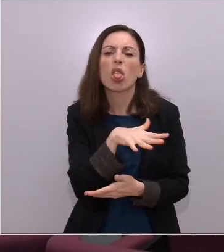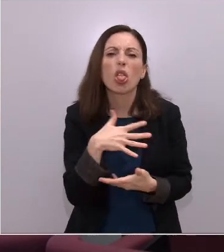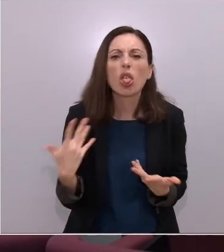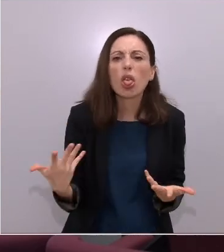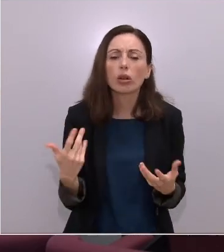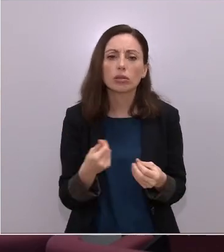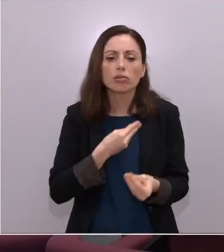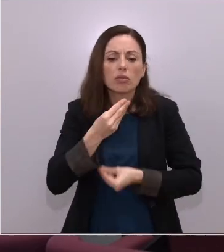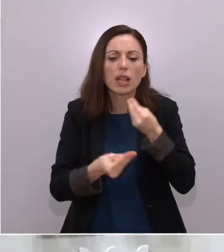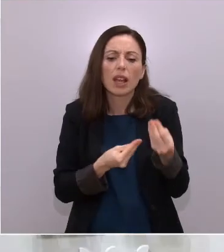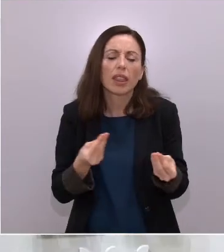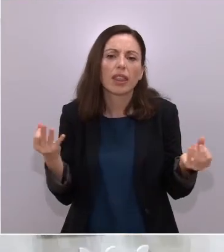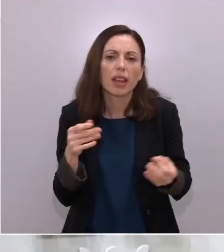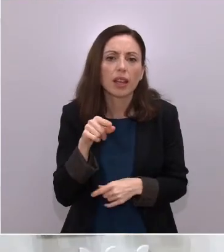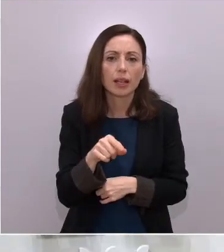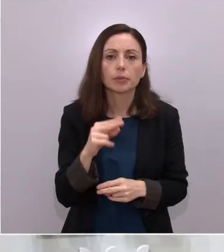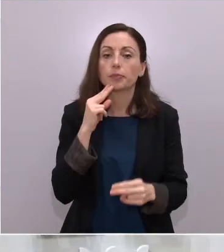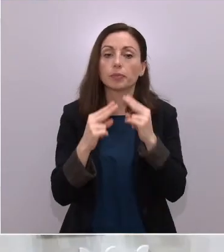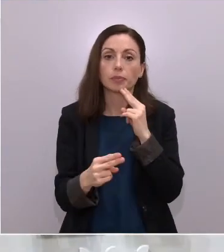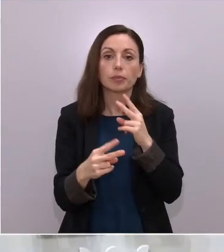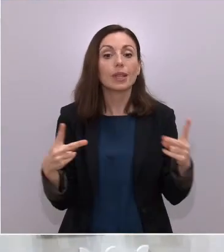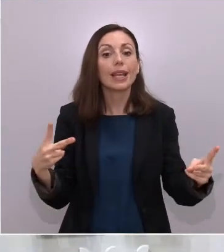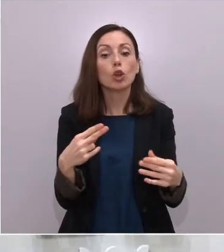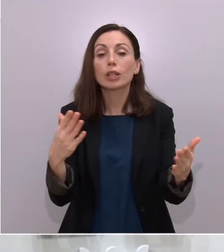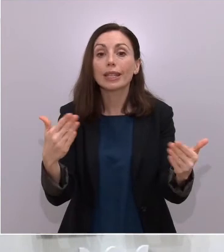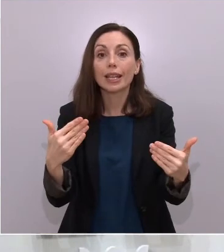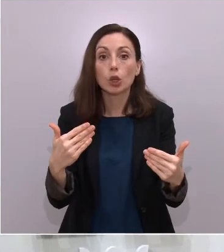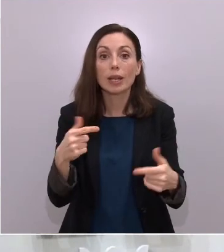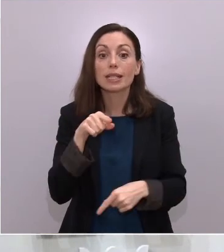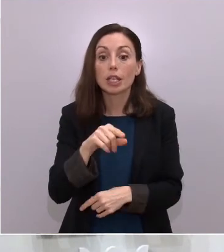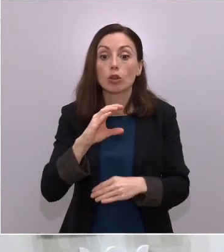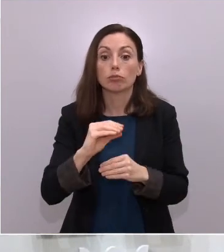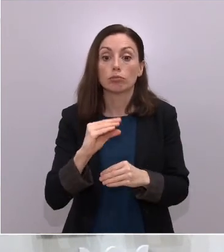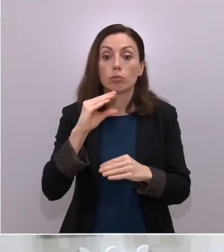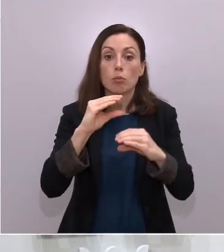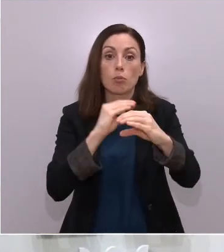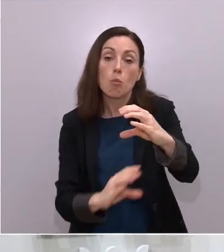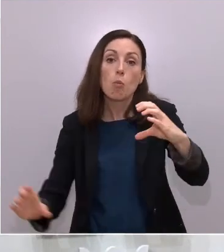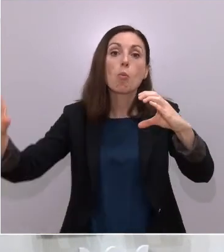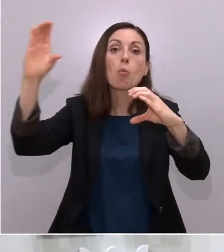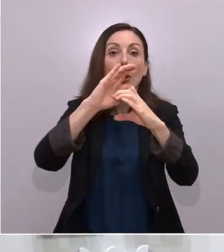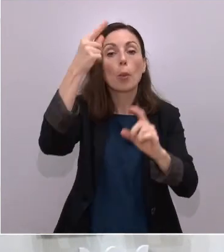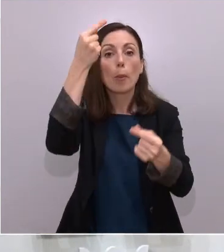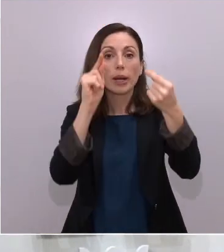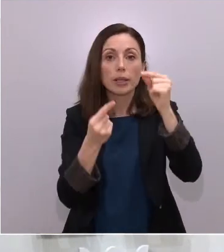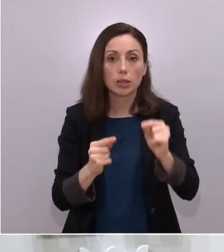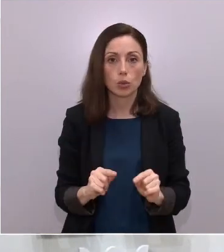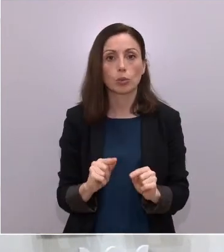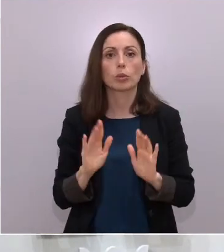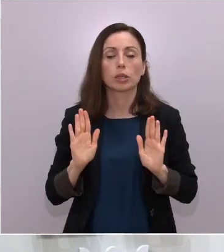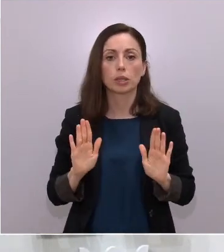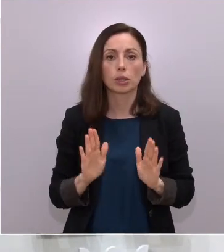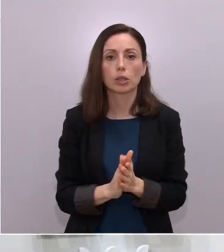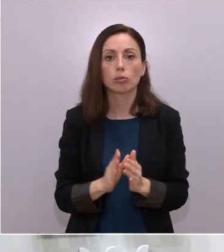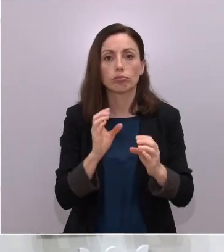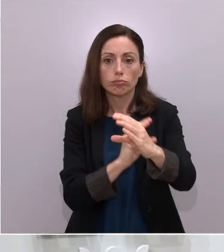con ellos? Mire, no es que no haya recortes, es que hay incremento de ese presupuesto. Es que hay precisamente